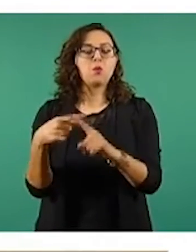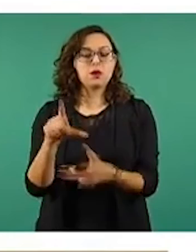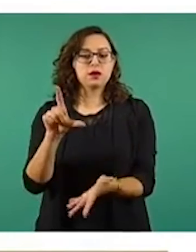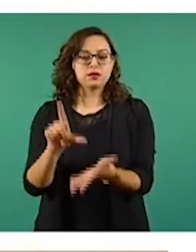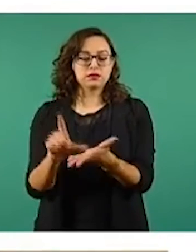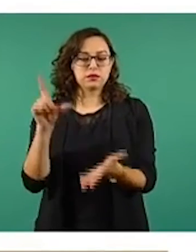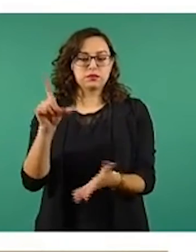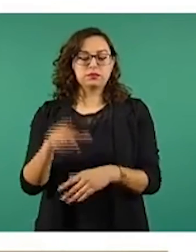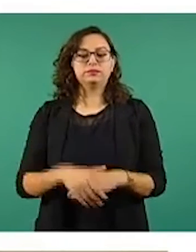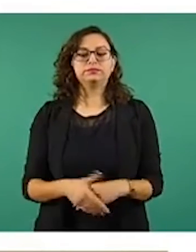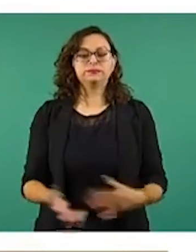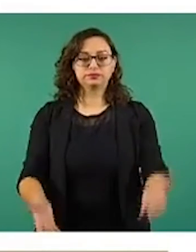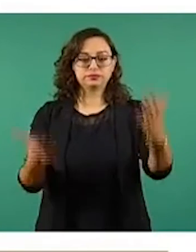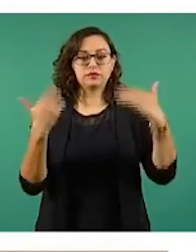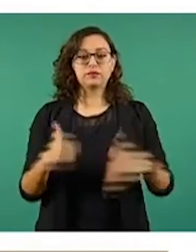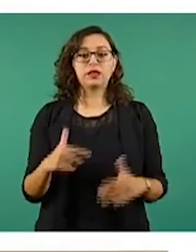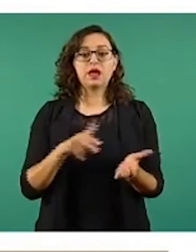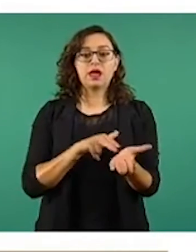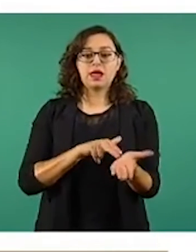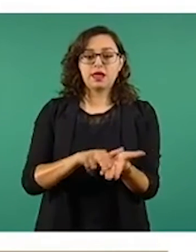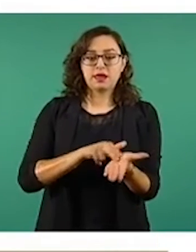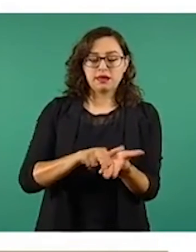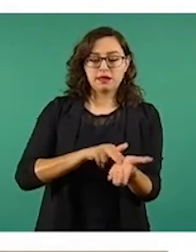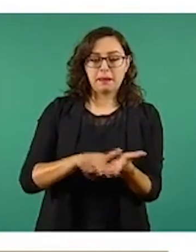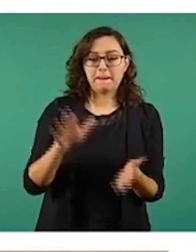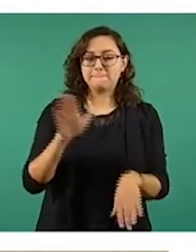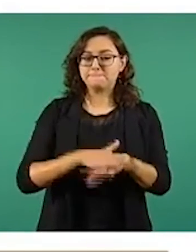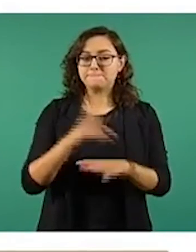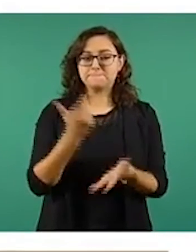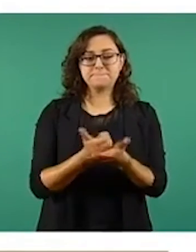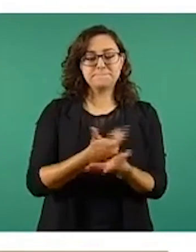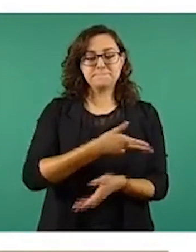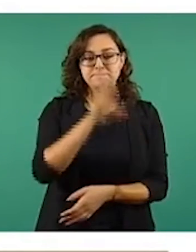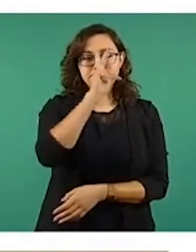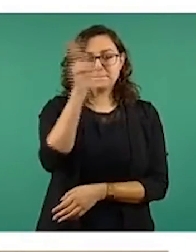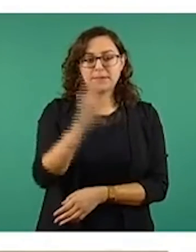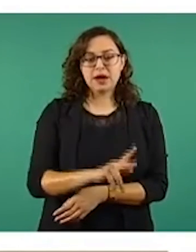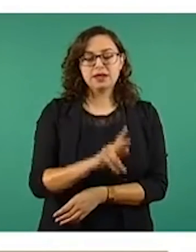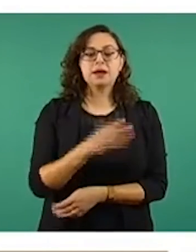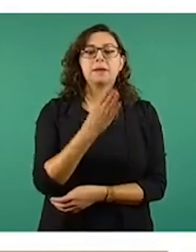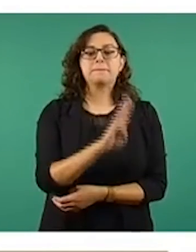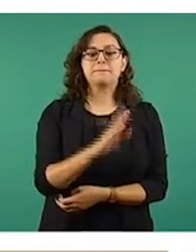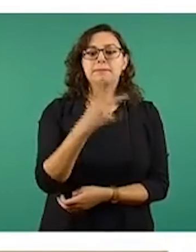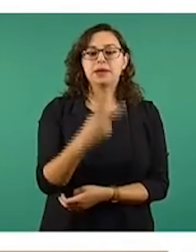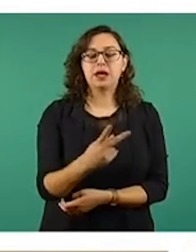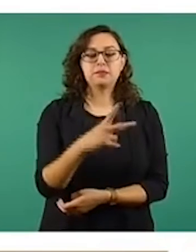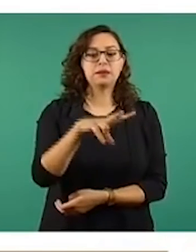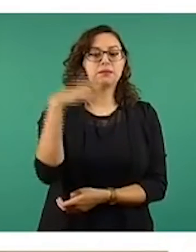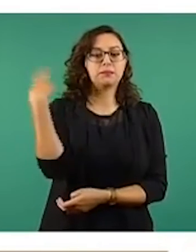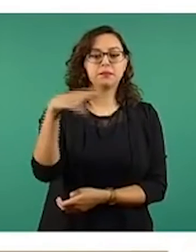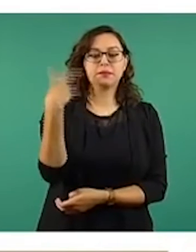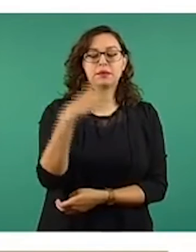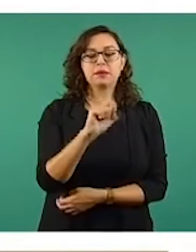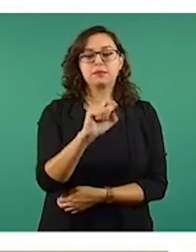$21.50 por litro. Para el diésel, la más cara con el margen más alto, combustibles BP, en Cotaxtla,